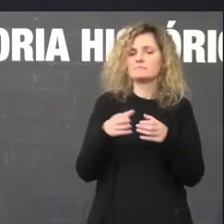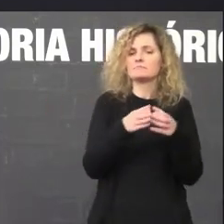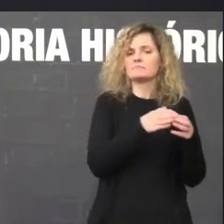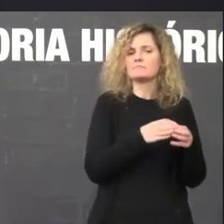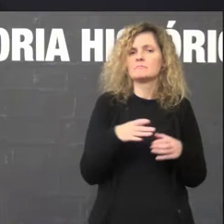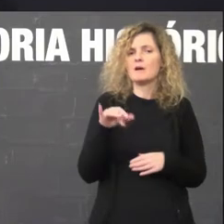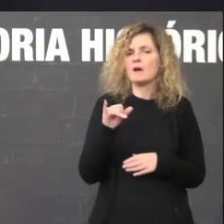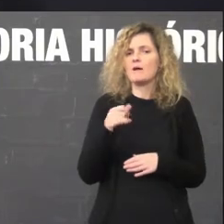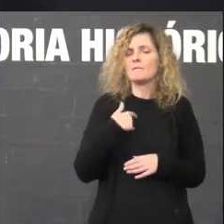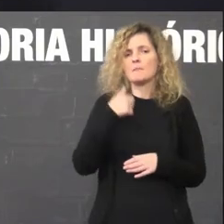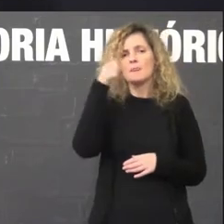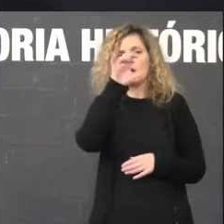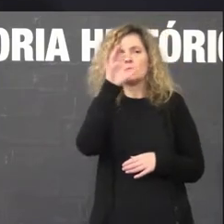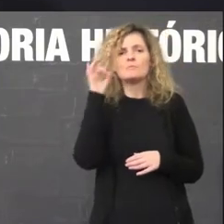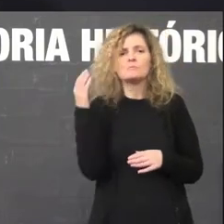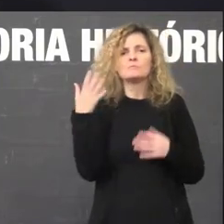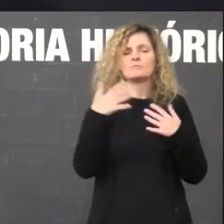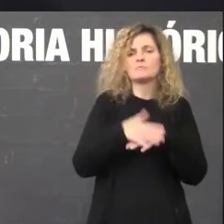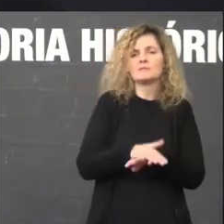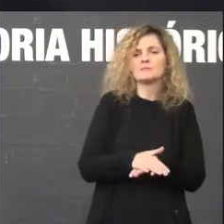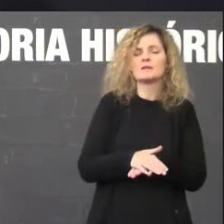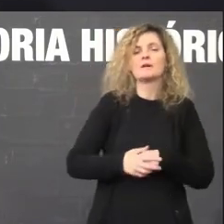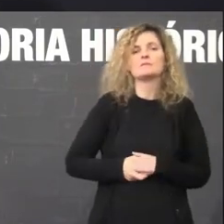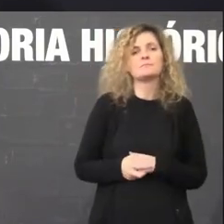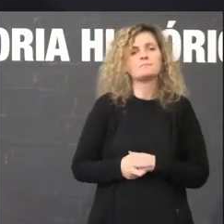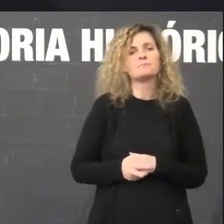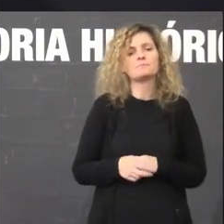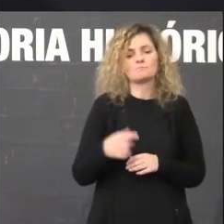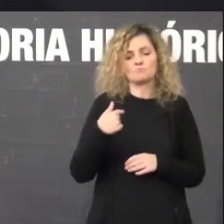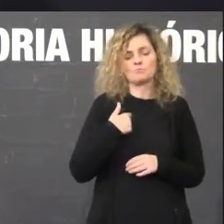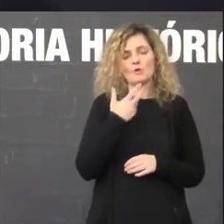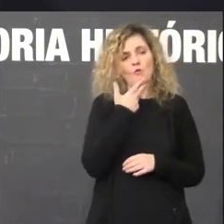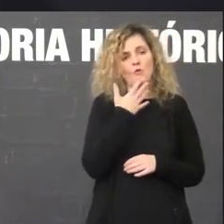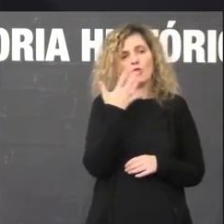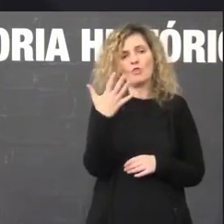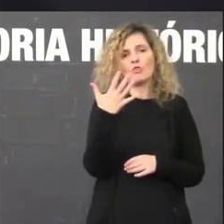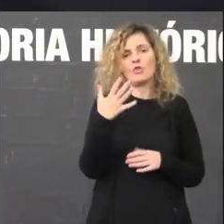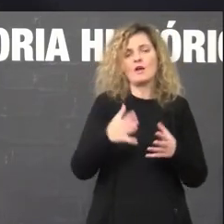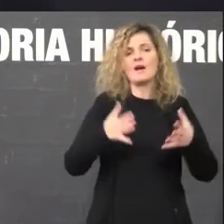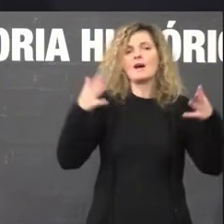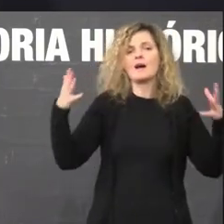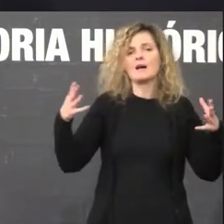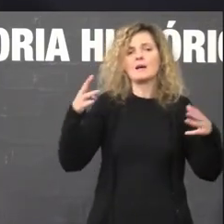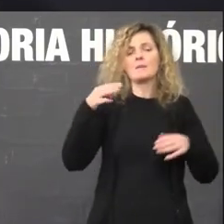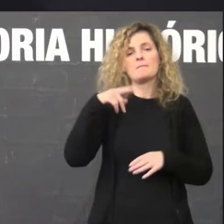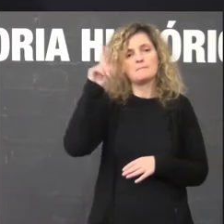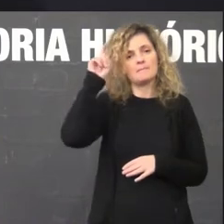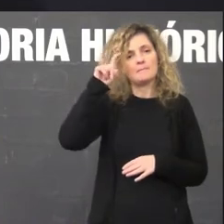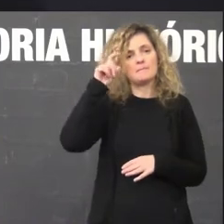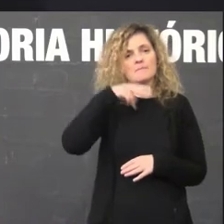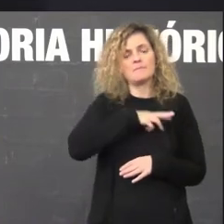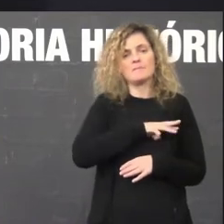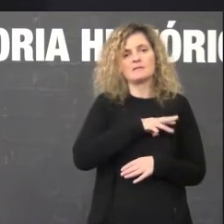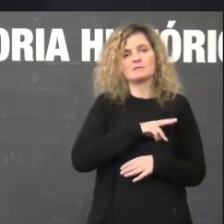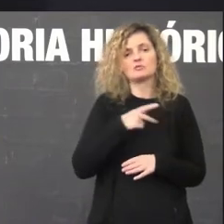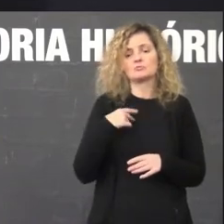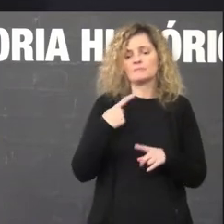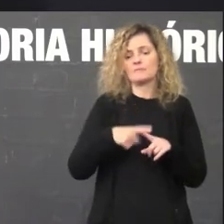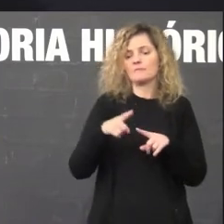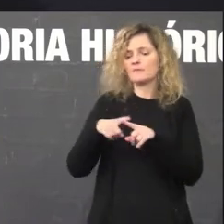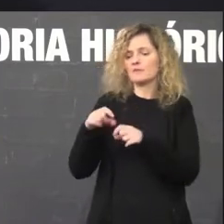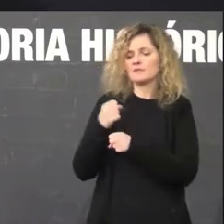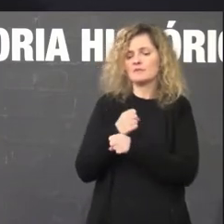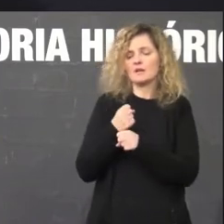hai de homes, de mulleres, mixtas, e eu conocín a cinco grandes maestrías e tuven distintos traballos